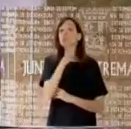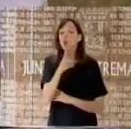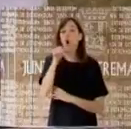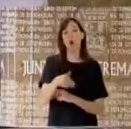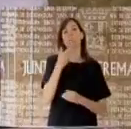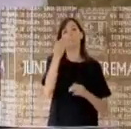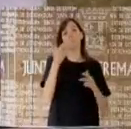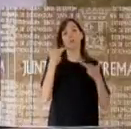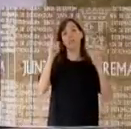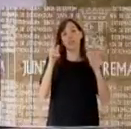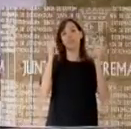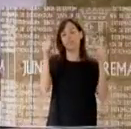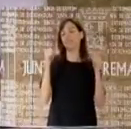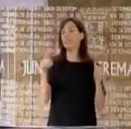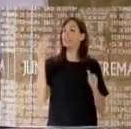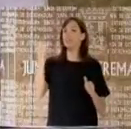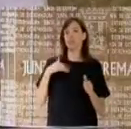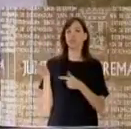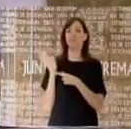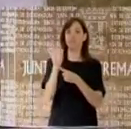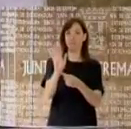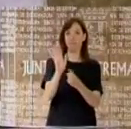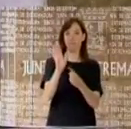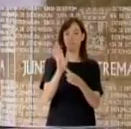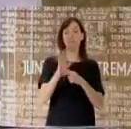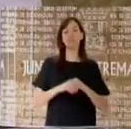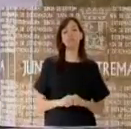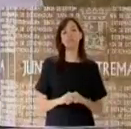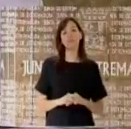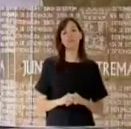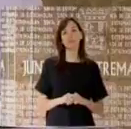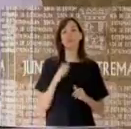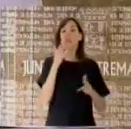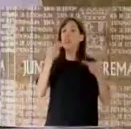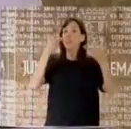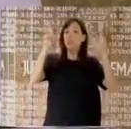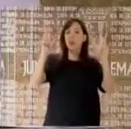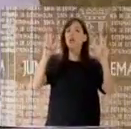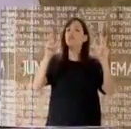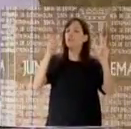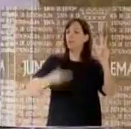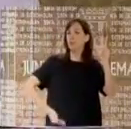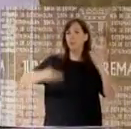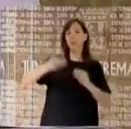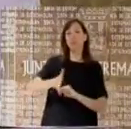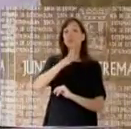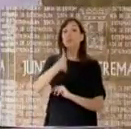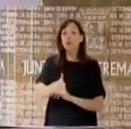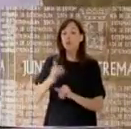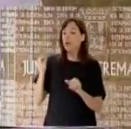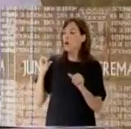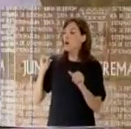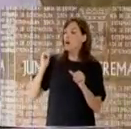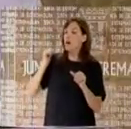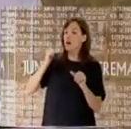licitación de esa redacción del proyecto. Es una licitación muy importante porque es el último paso